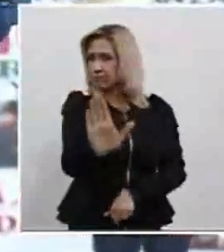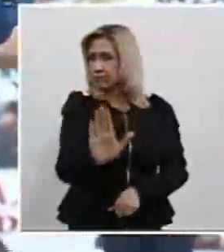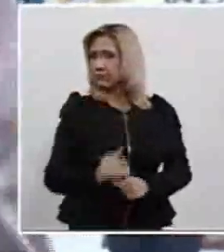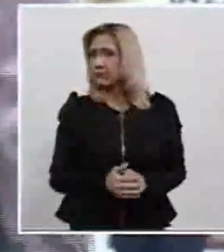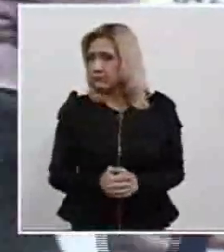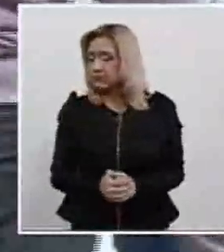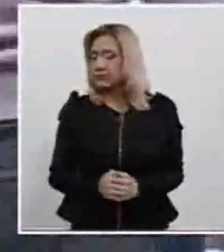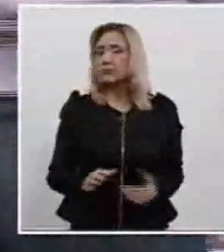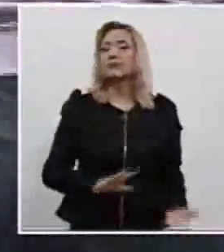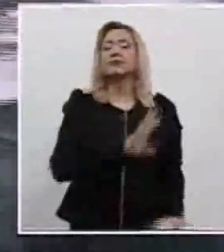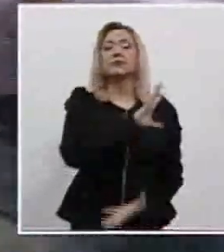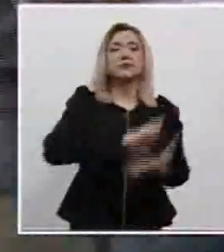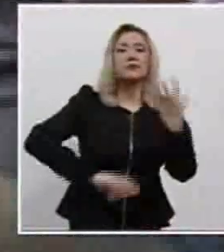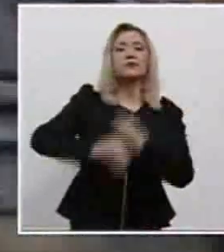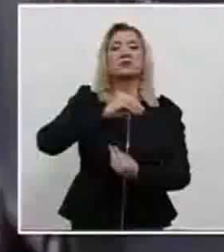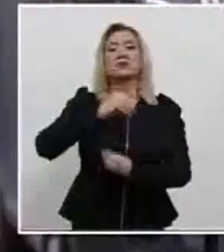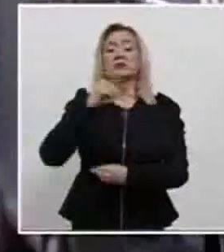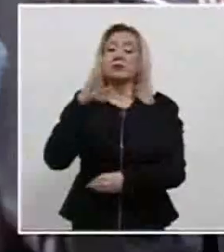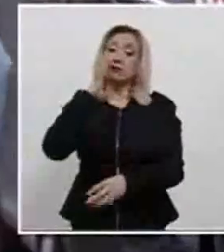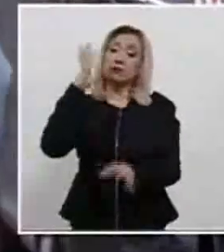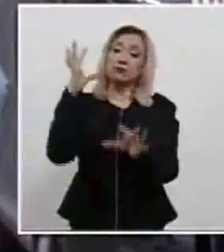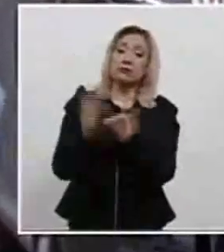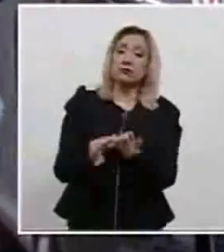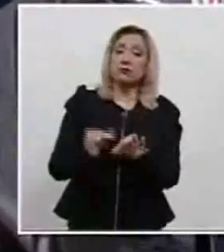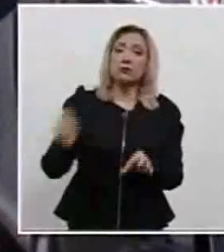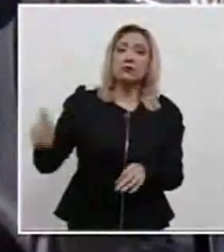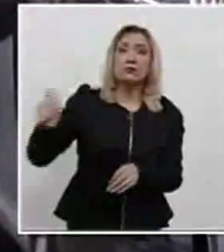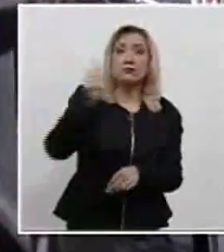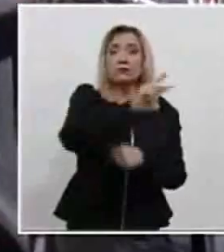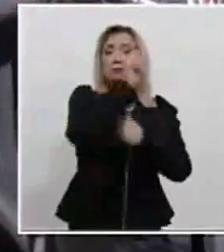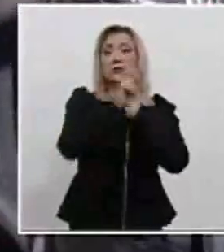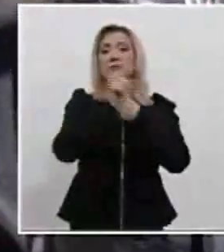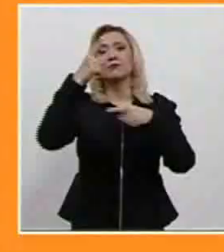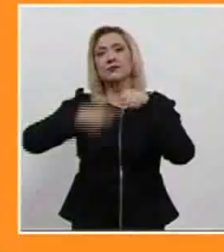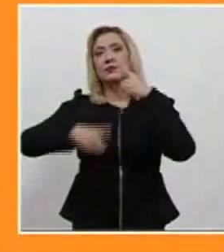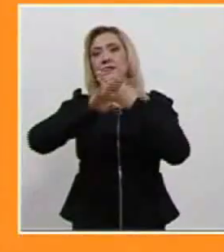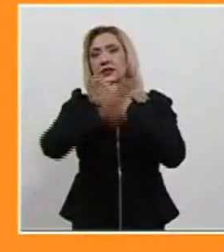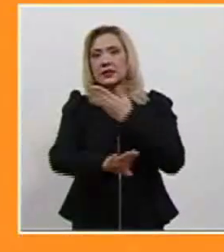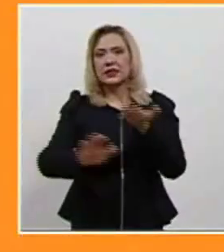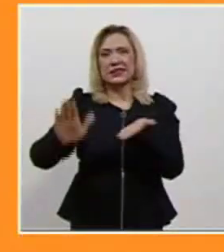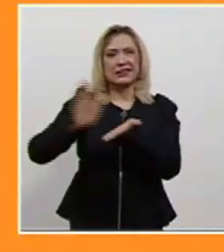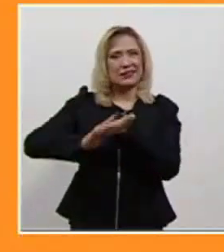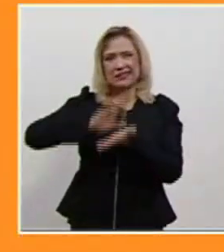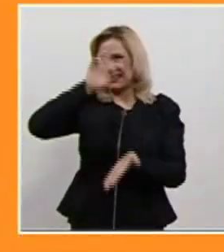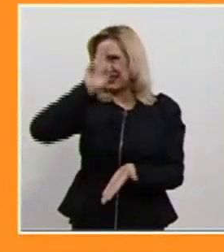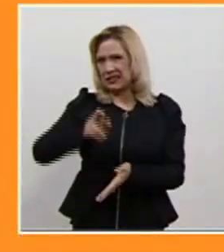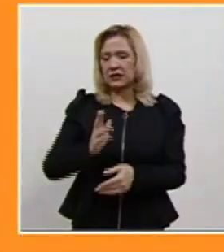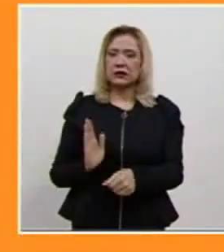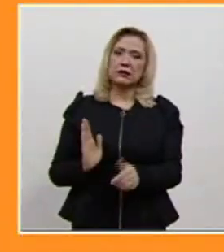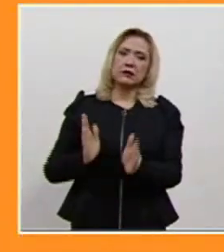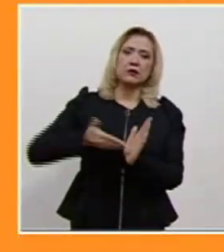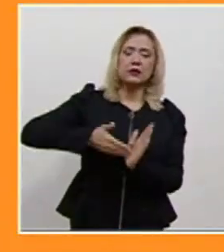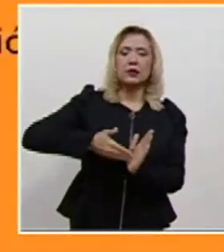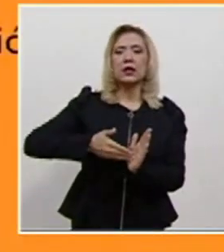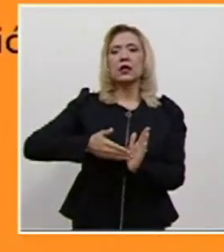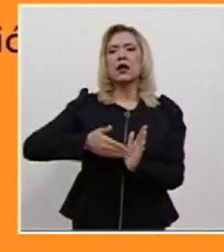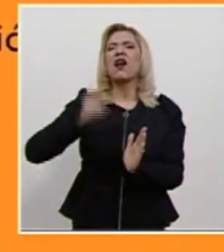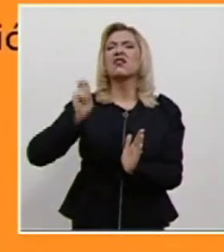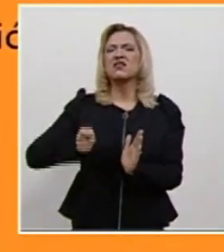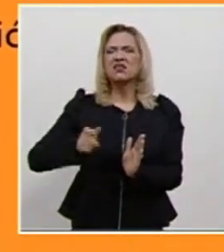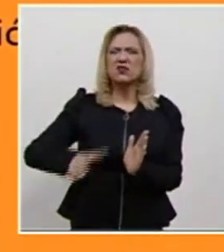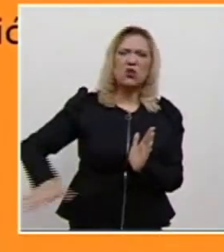Por otra parte, establece el compromiso de los estados para prevenir, eliminar, prohibir y sancionar todos los actos